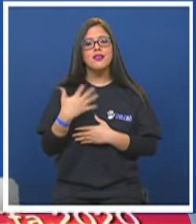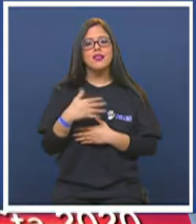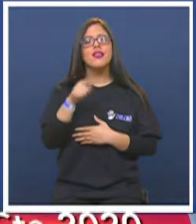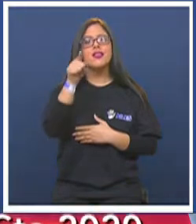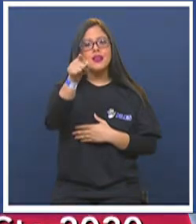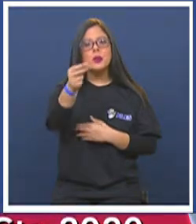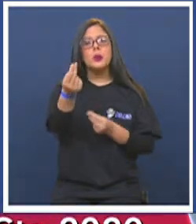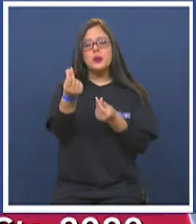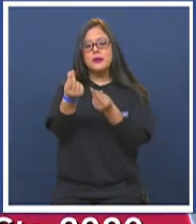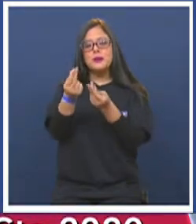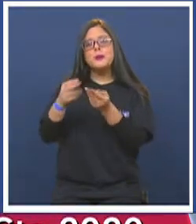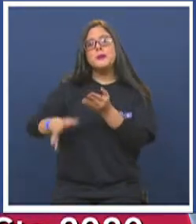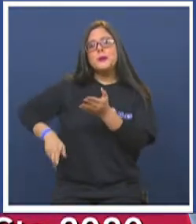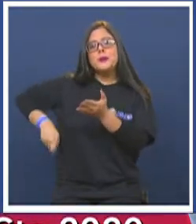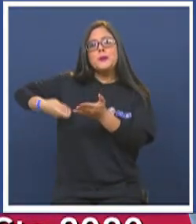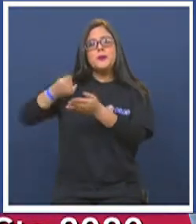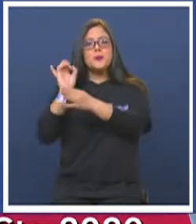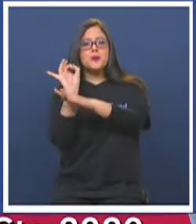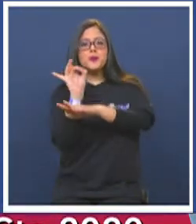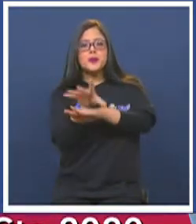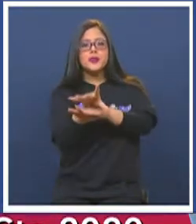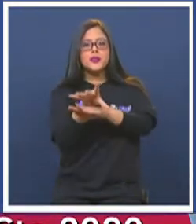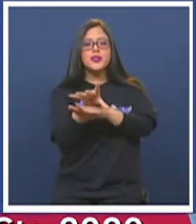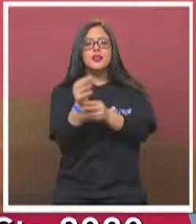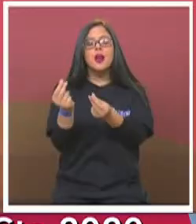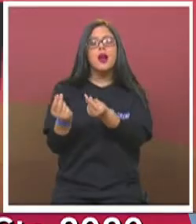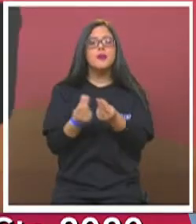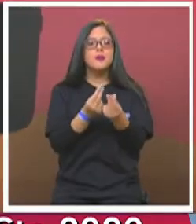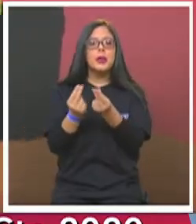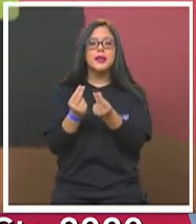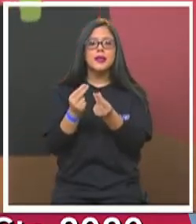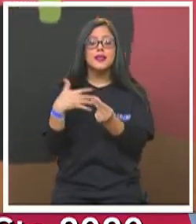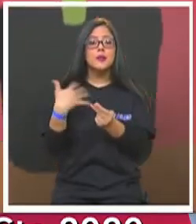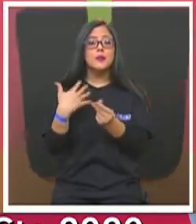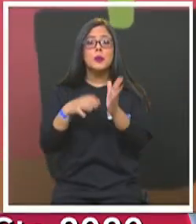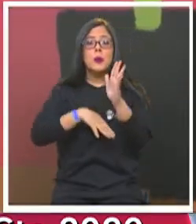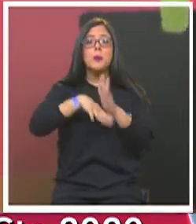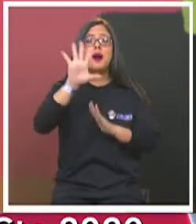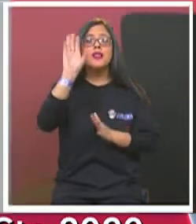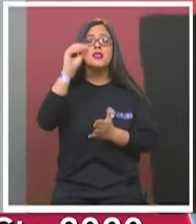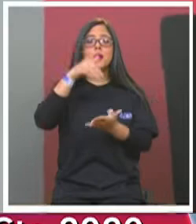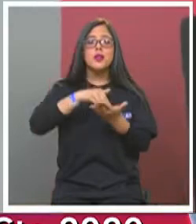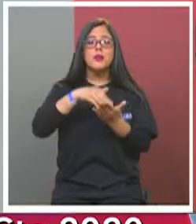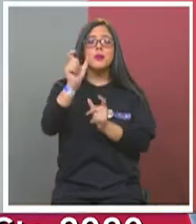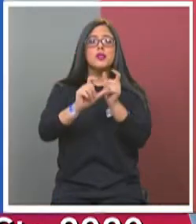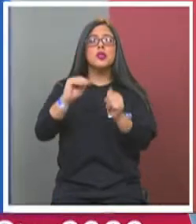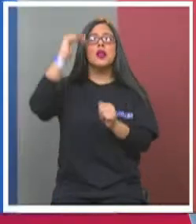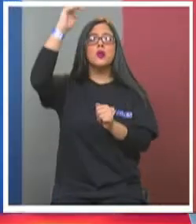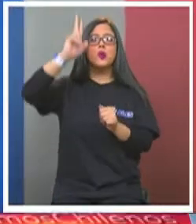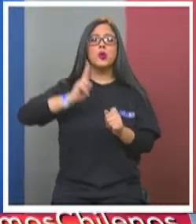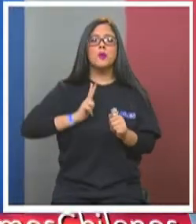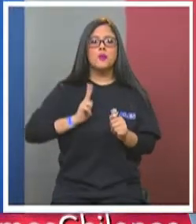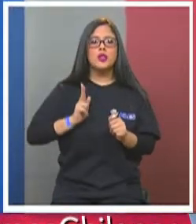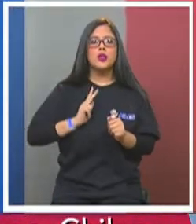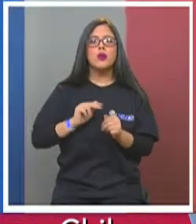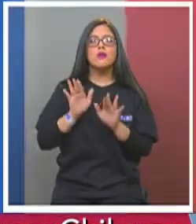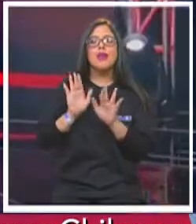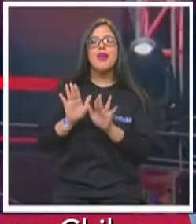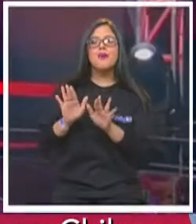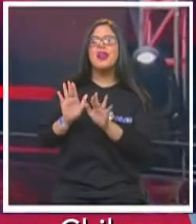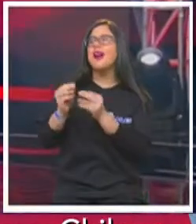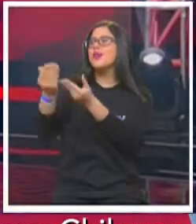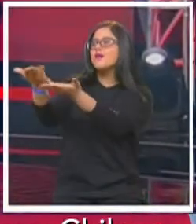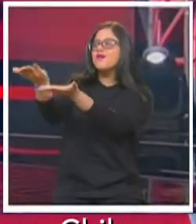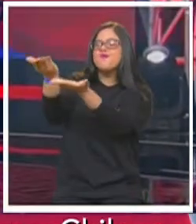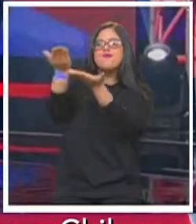un aporte desde tu bolsillo, que está a tu alcance. Es muy importante porque hay más de 50.000 adultos mayores que están esperando por este aporte tan